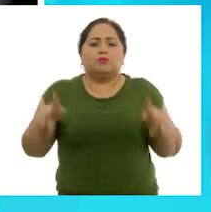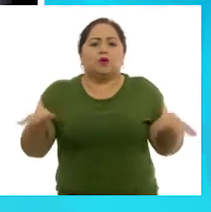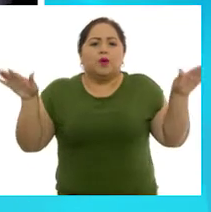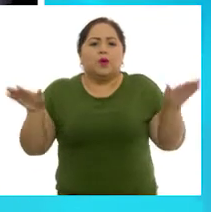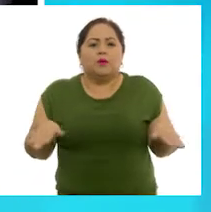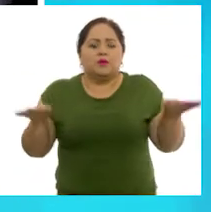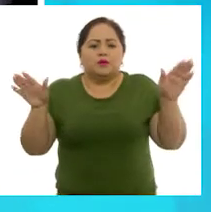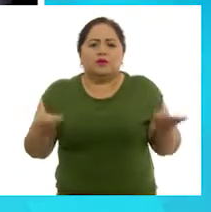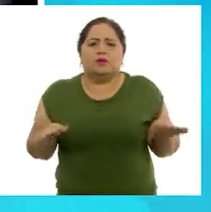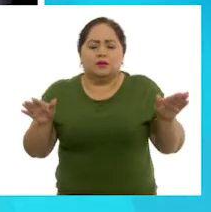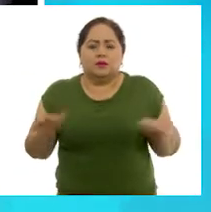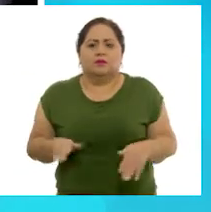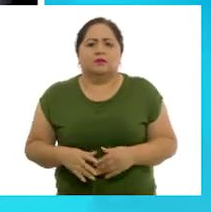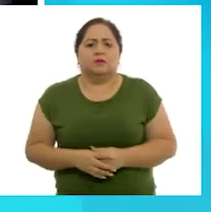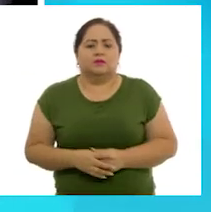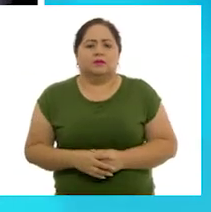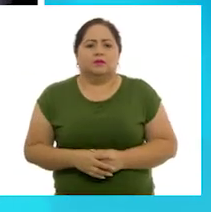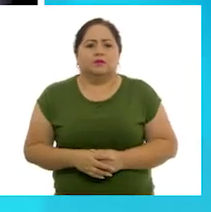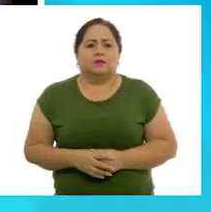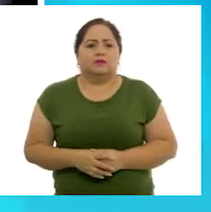mariposa.